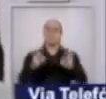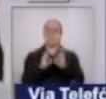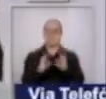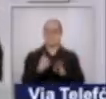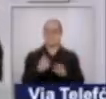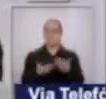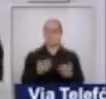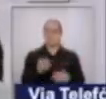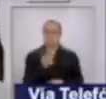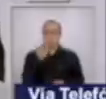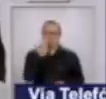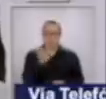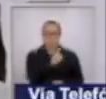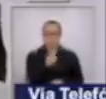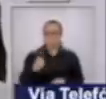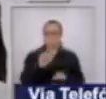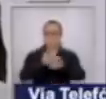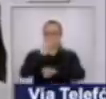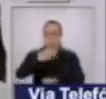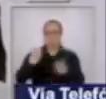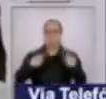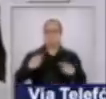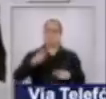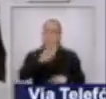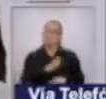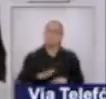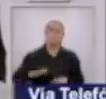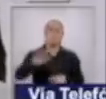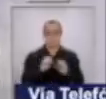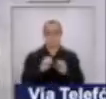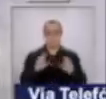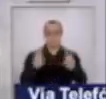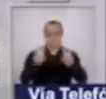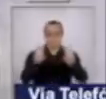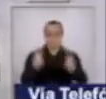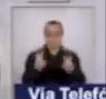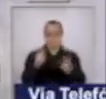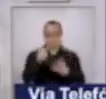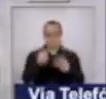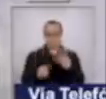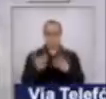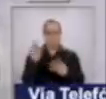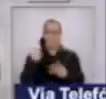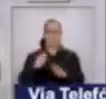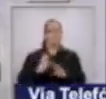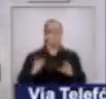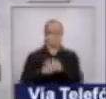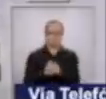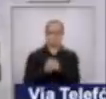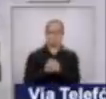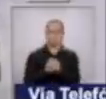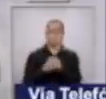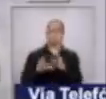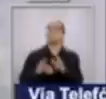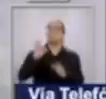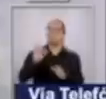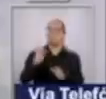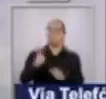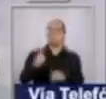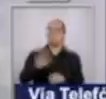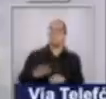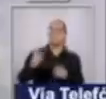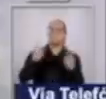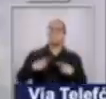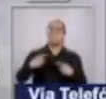mi punto de vista, Delfina Gómez no hizo un mal desempeño, no tuvo un mal desempeño en el debate,